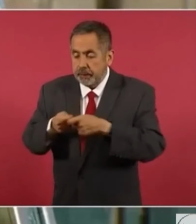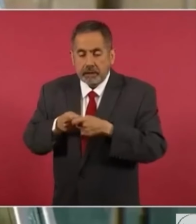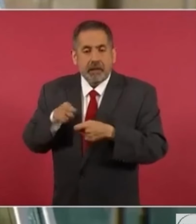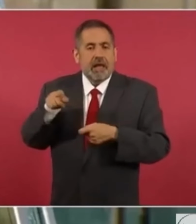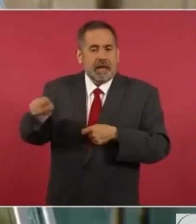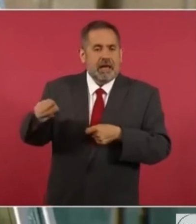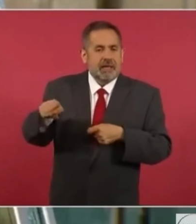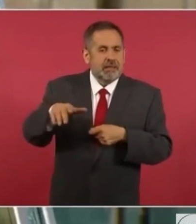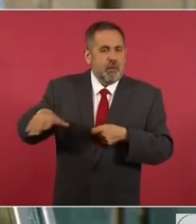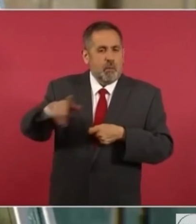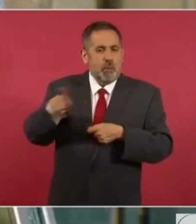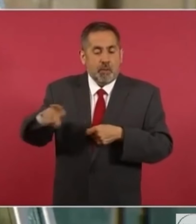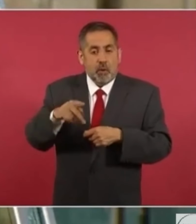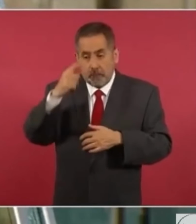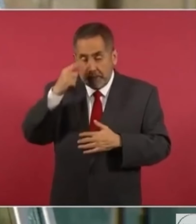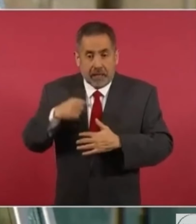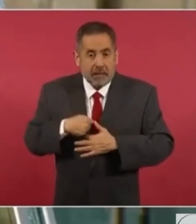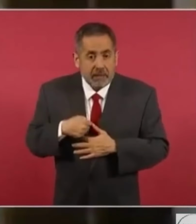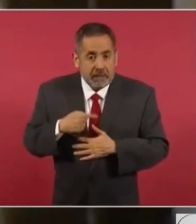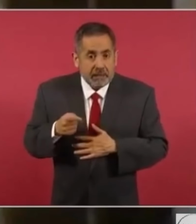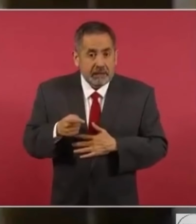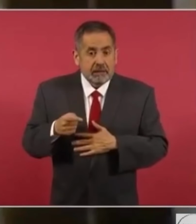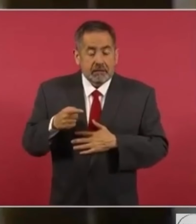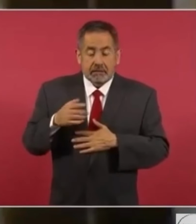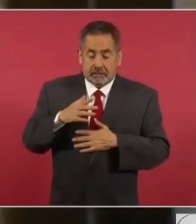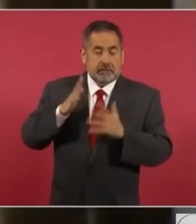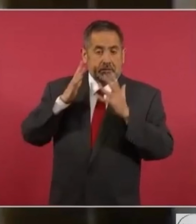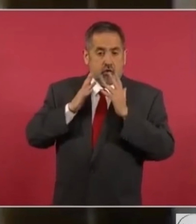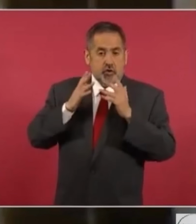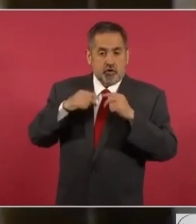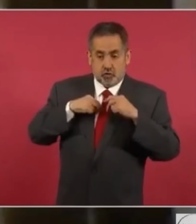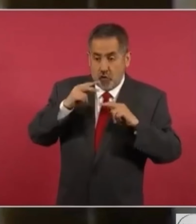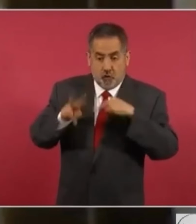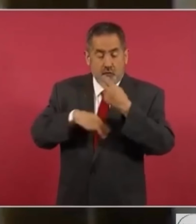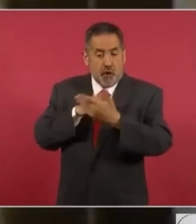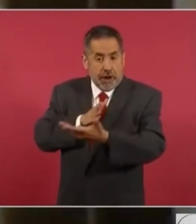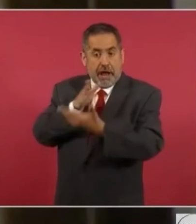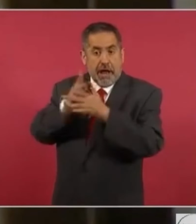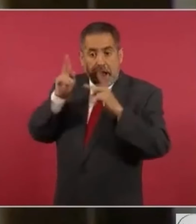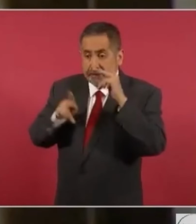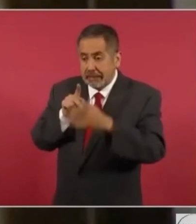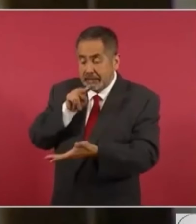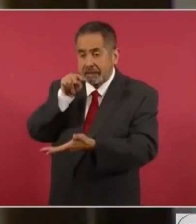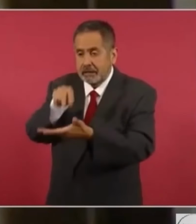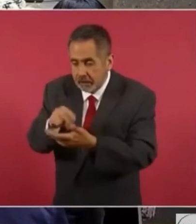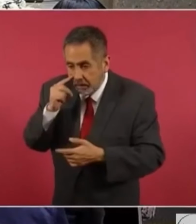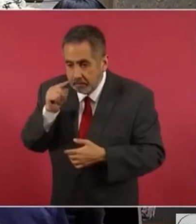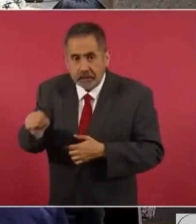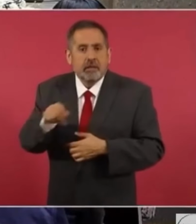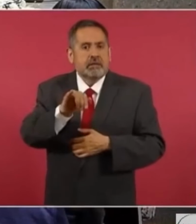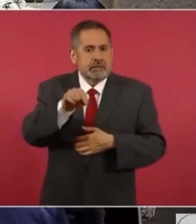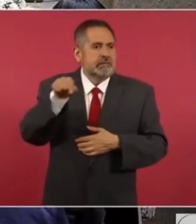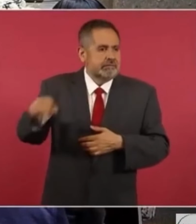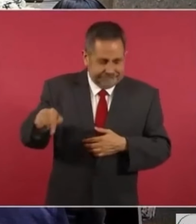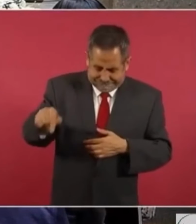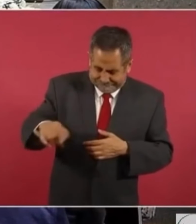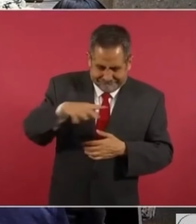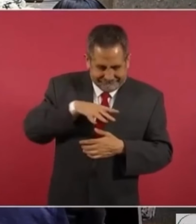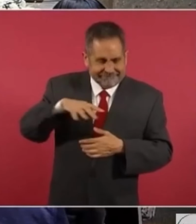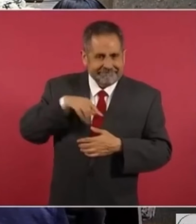de Flores Magón. Y para mi maravilla, cuando yo he visitado esa región, me han dicho que sí, que por